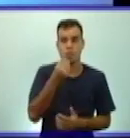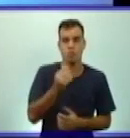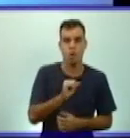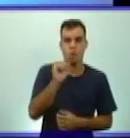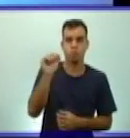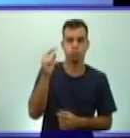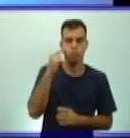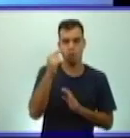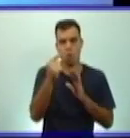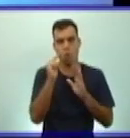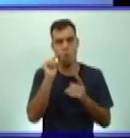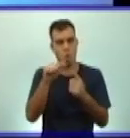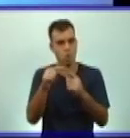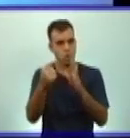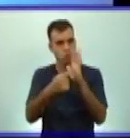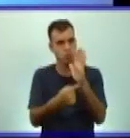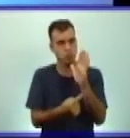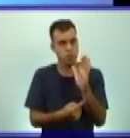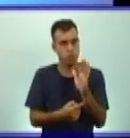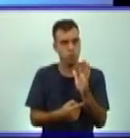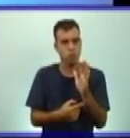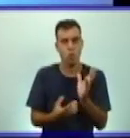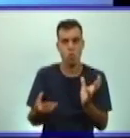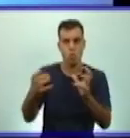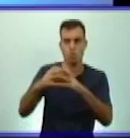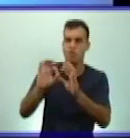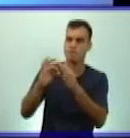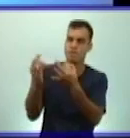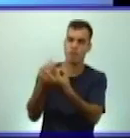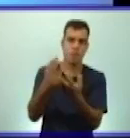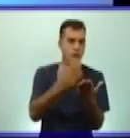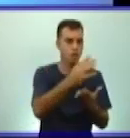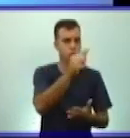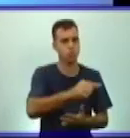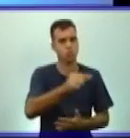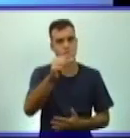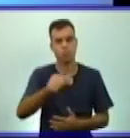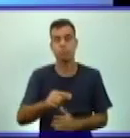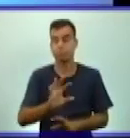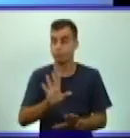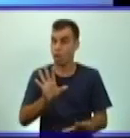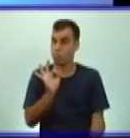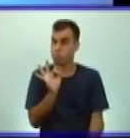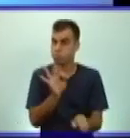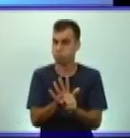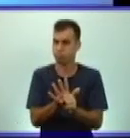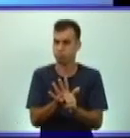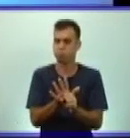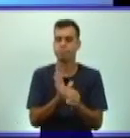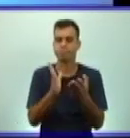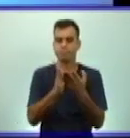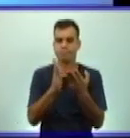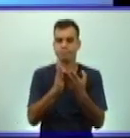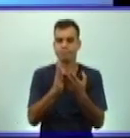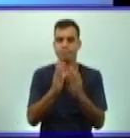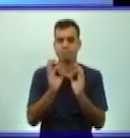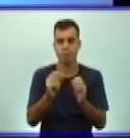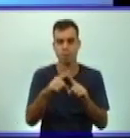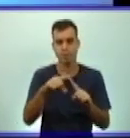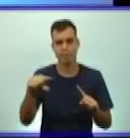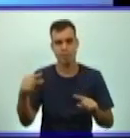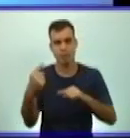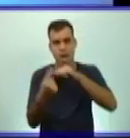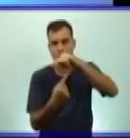objetivos ya en conjunto en el trabajo con la familia. Así entonces comenzamos con el estudio de la rotación de los